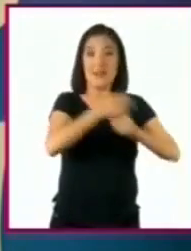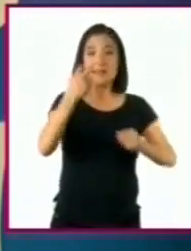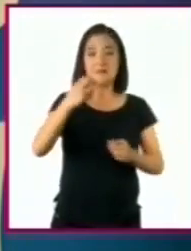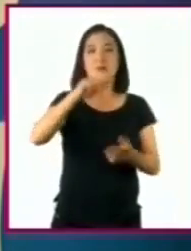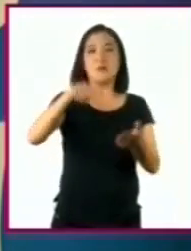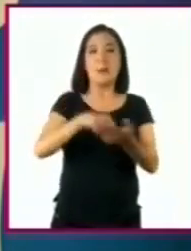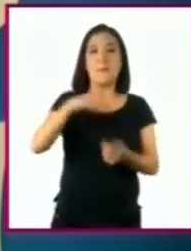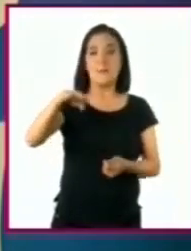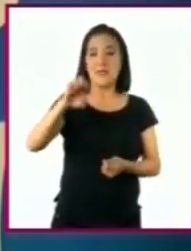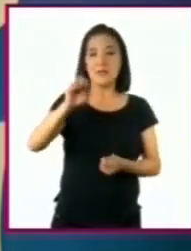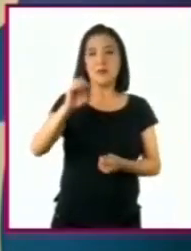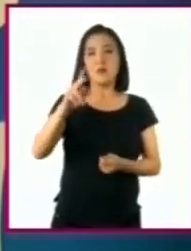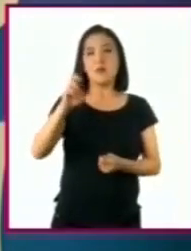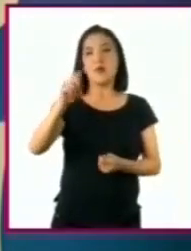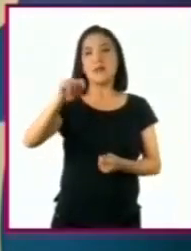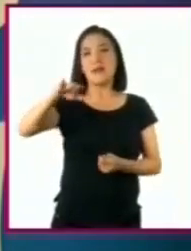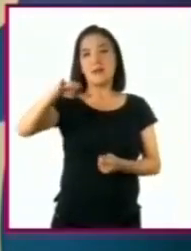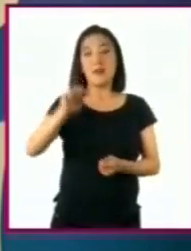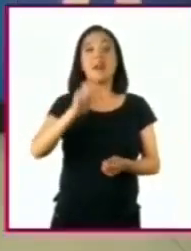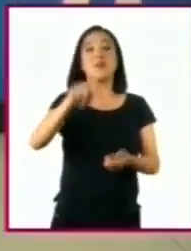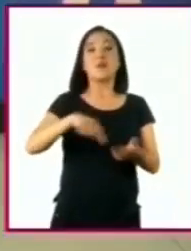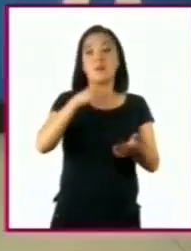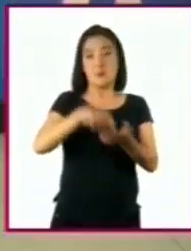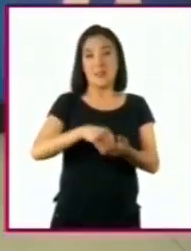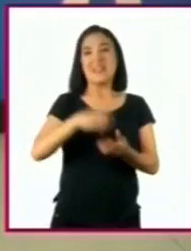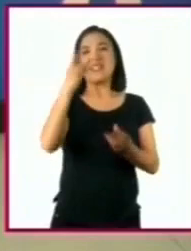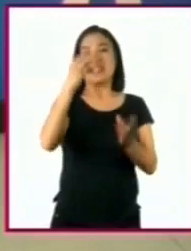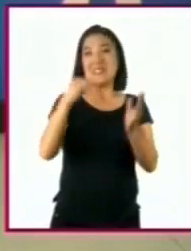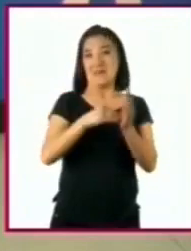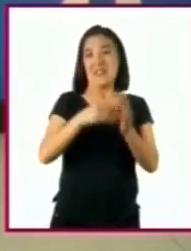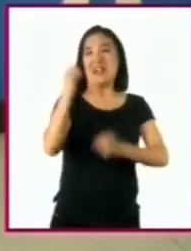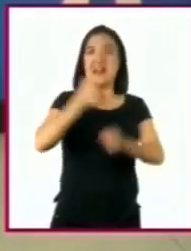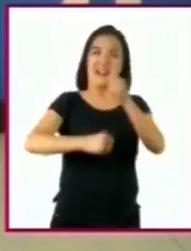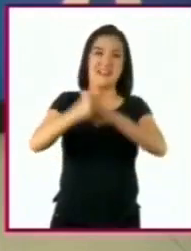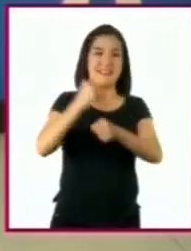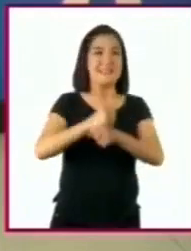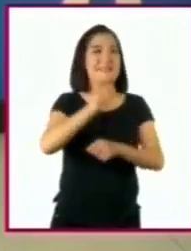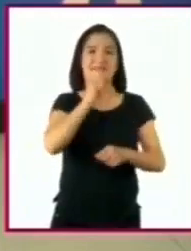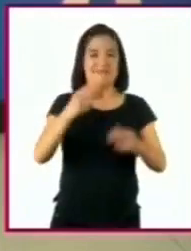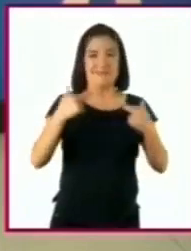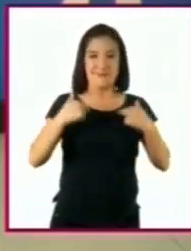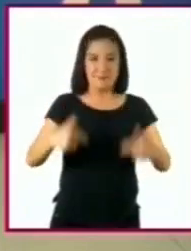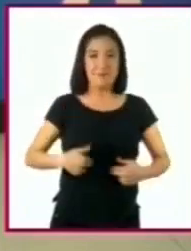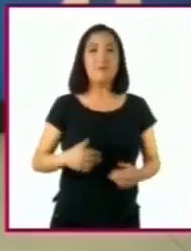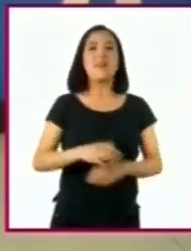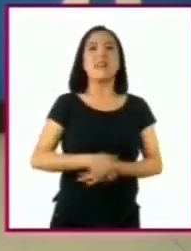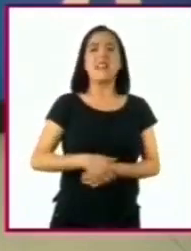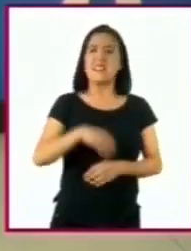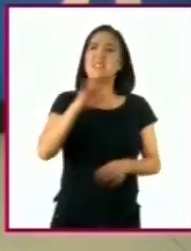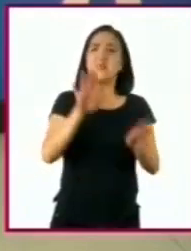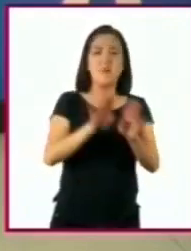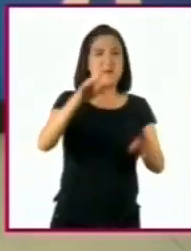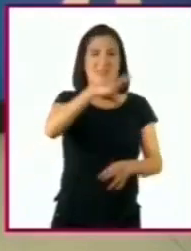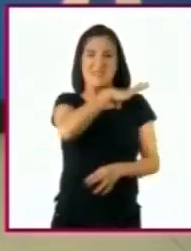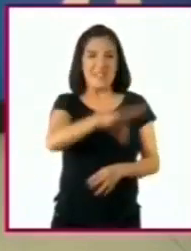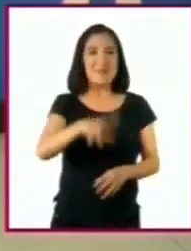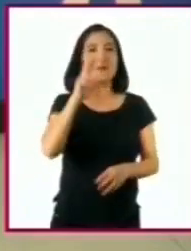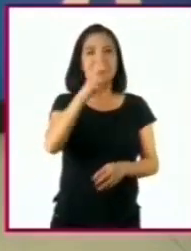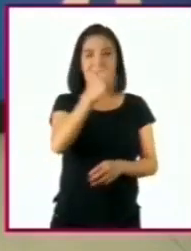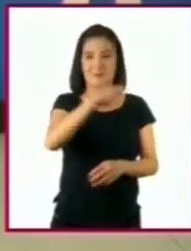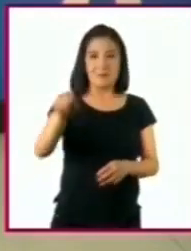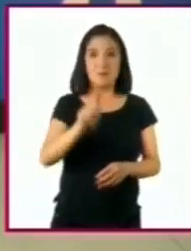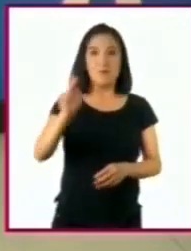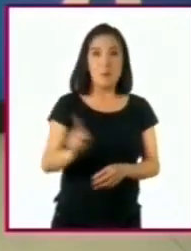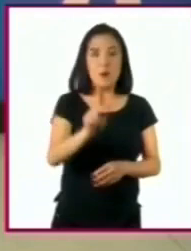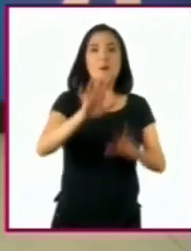aproximadamente 3.000 años antes de nuestra era. Es increíble que aquellos pueblos ya sabían, como también ahora ustedes,